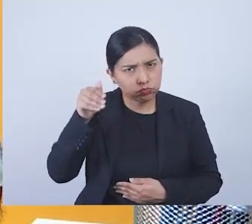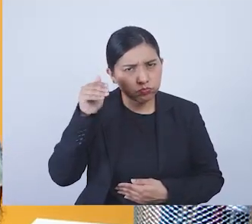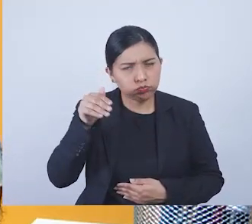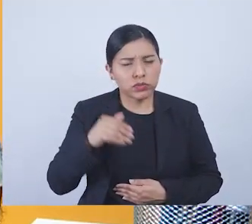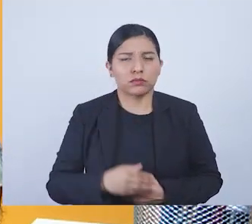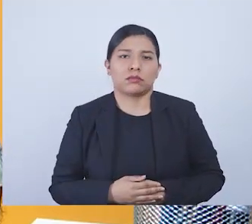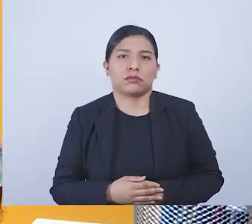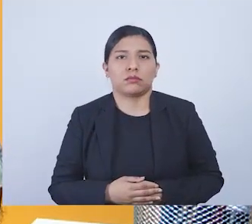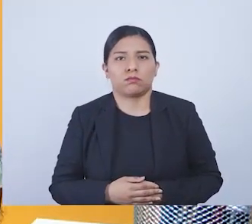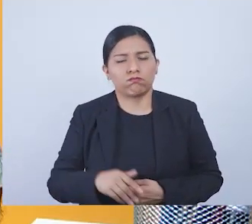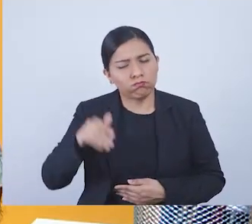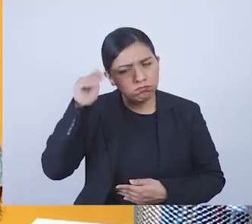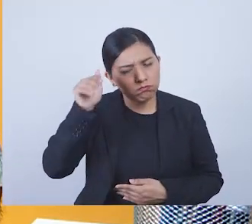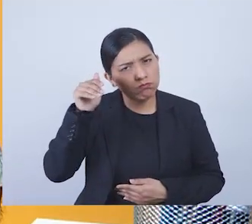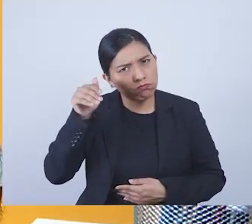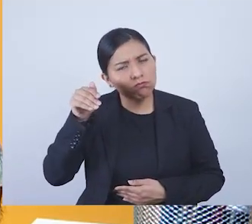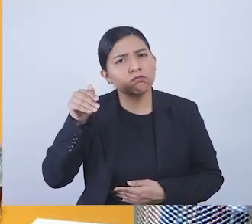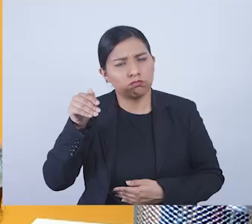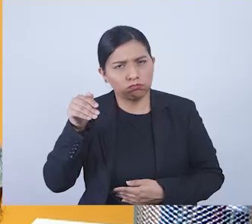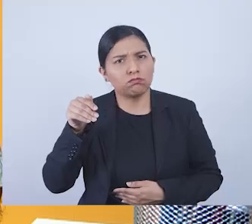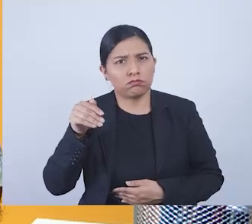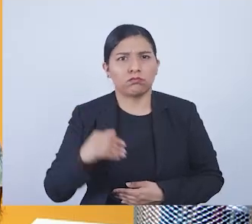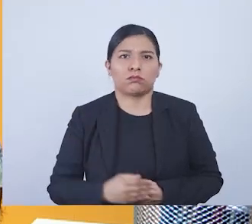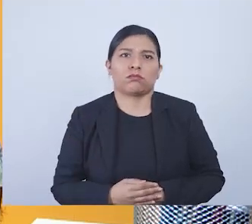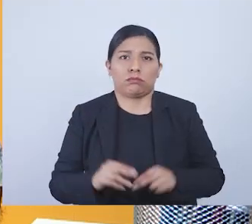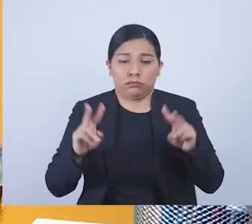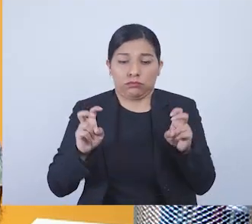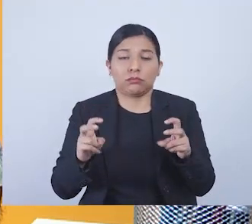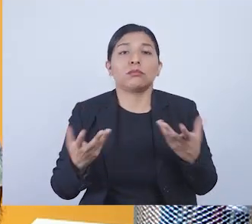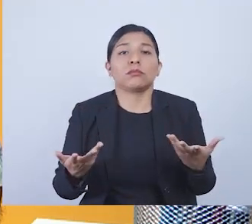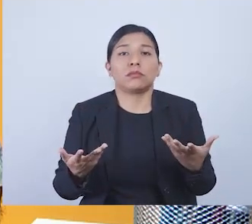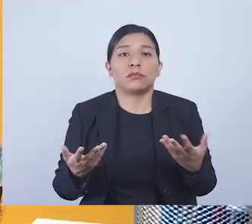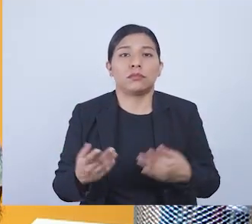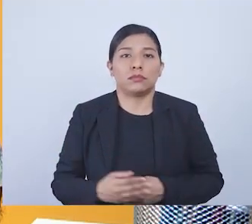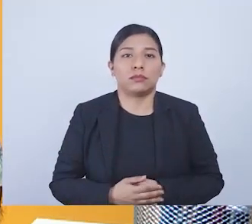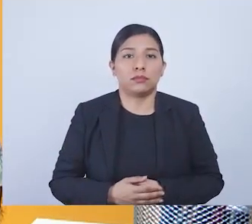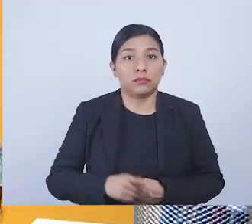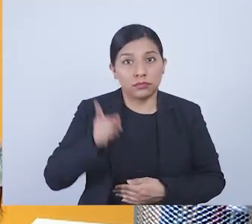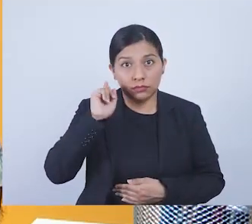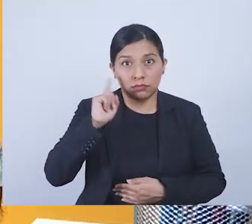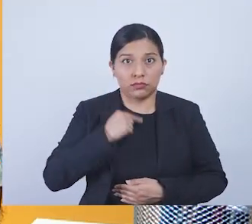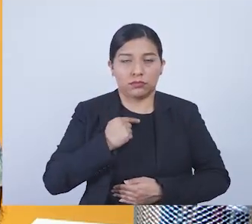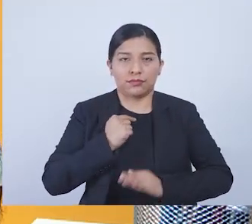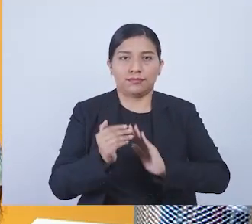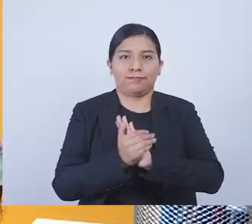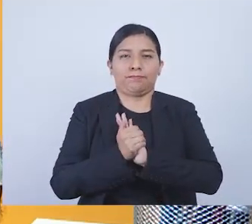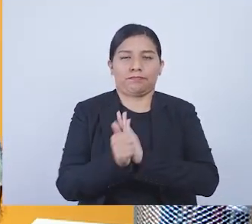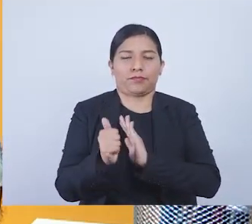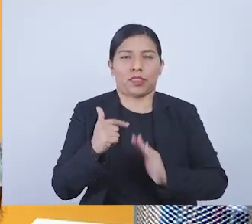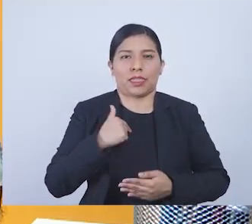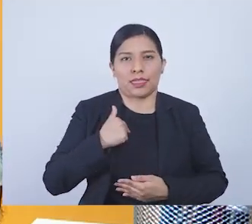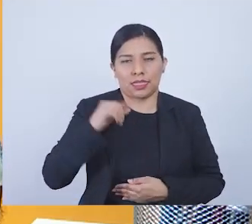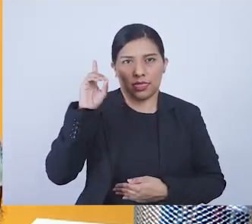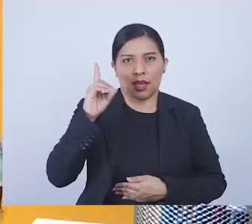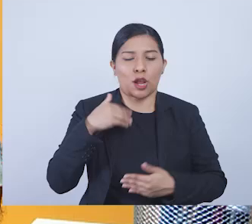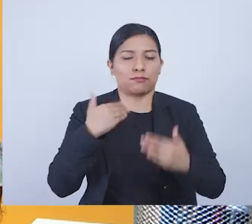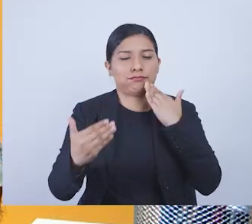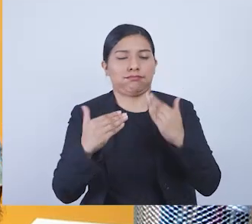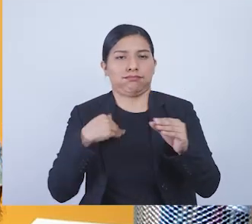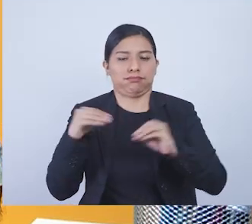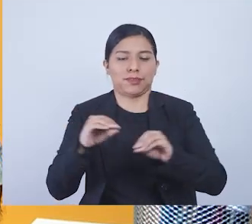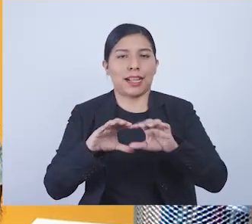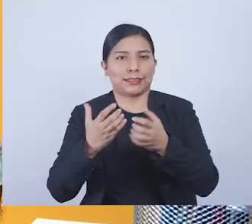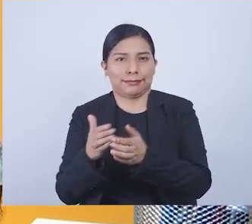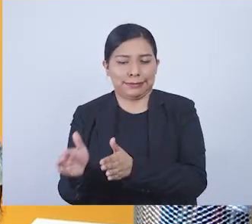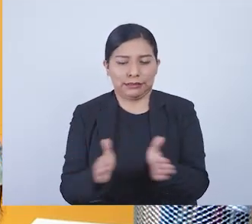lo educativo se consigue con el hecho educativo cuando el profesor tiene la habilidad didáctica de poner